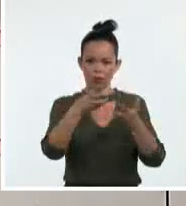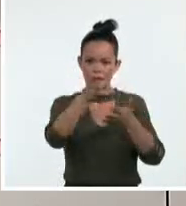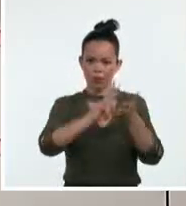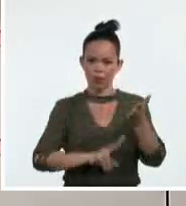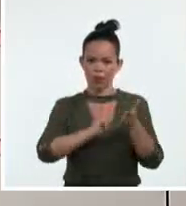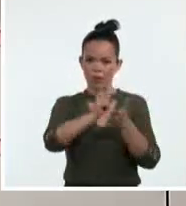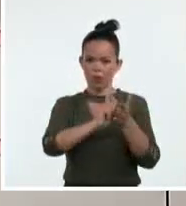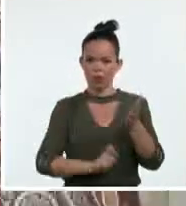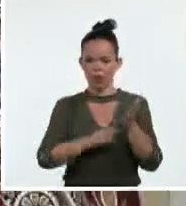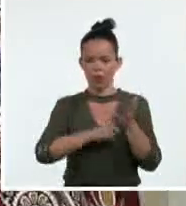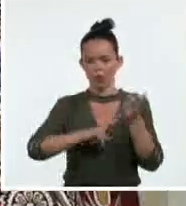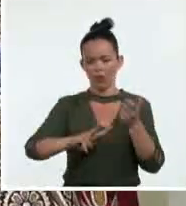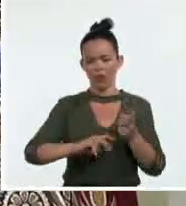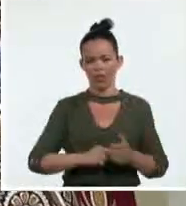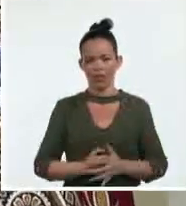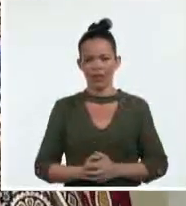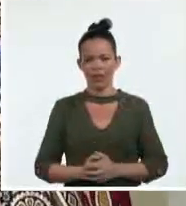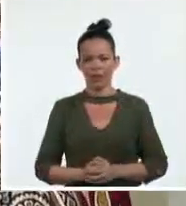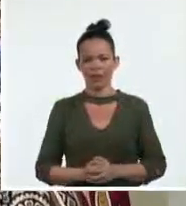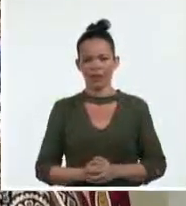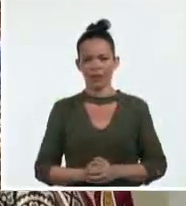la provincia.